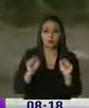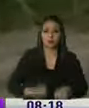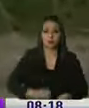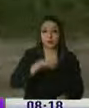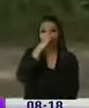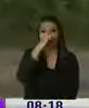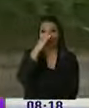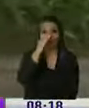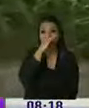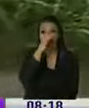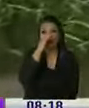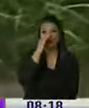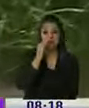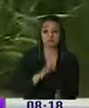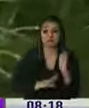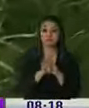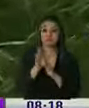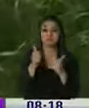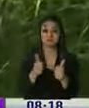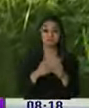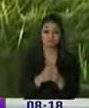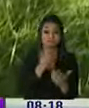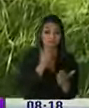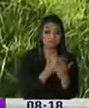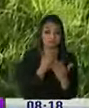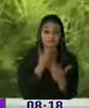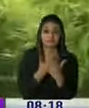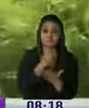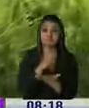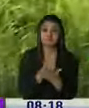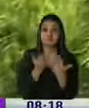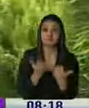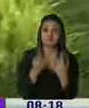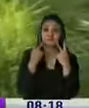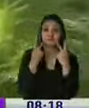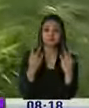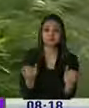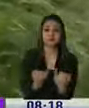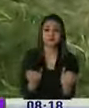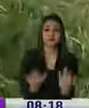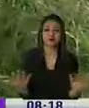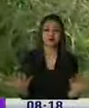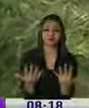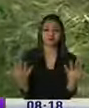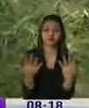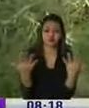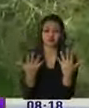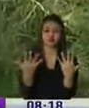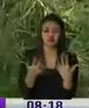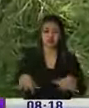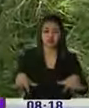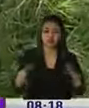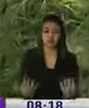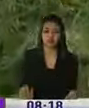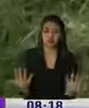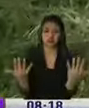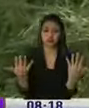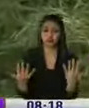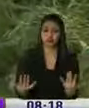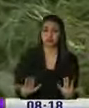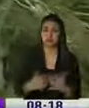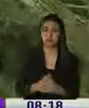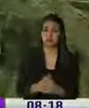las cosas marchen mejor. Claro que sí. Miren, en estos momentos ustedes pueden ver ahí cómo la hierba